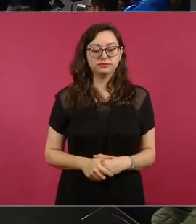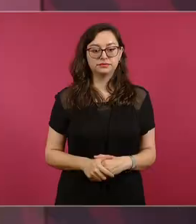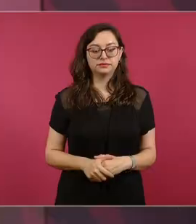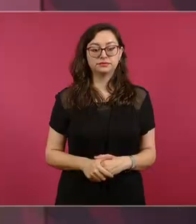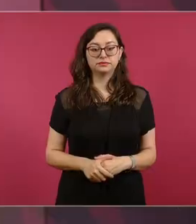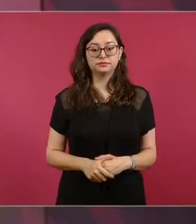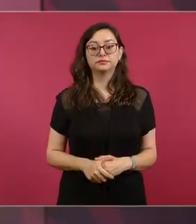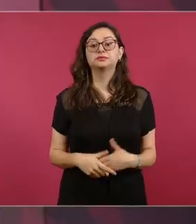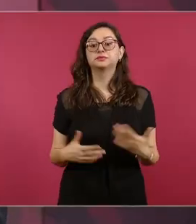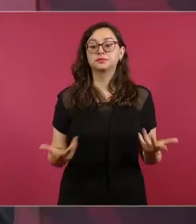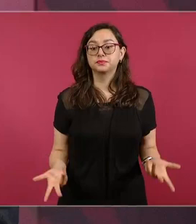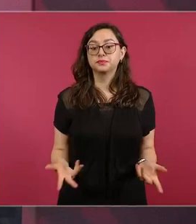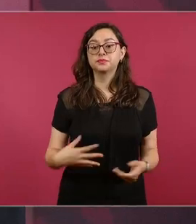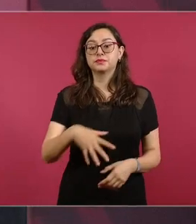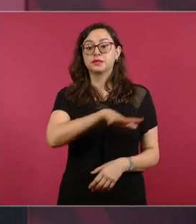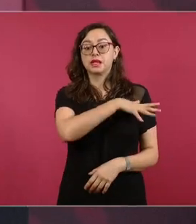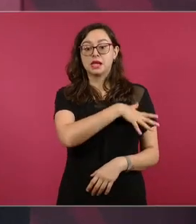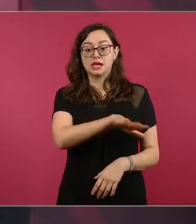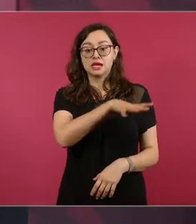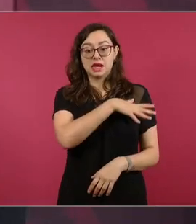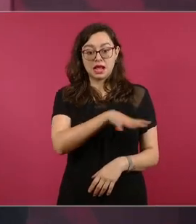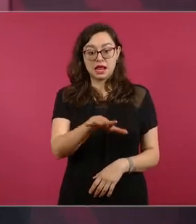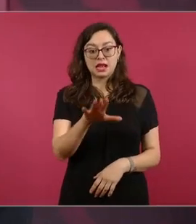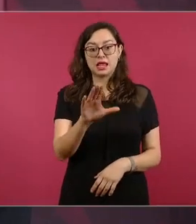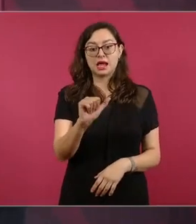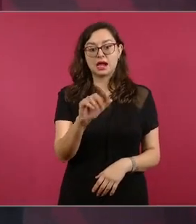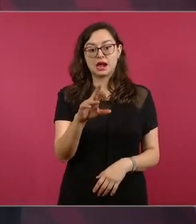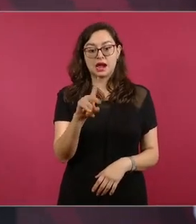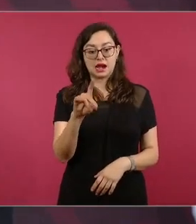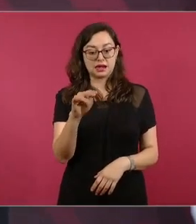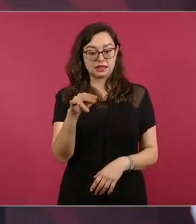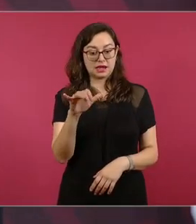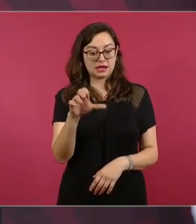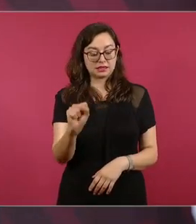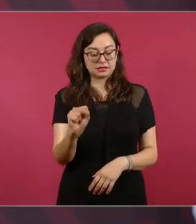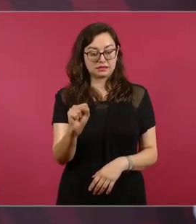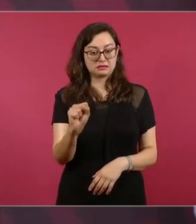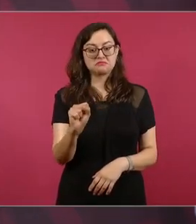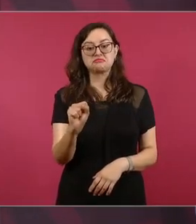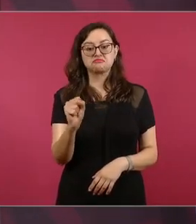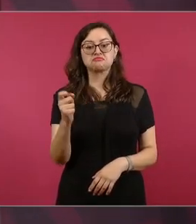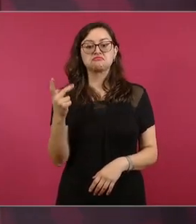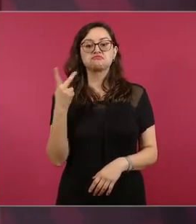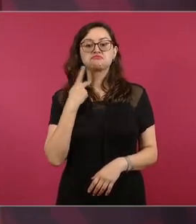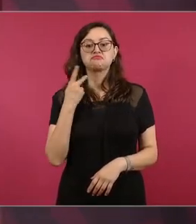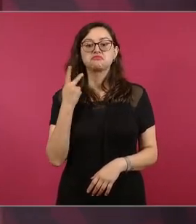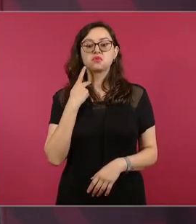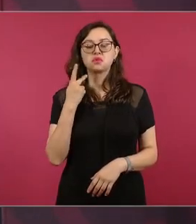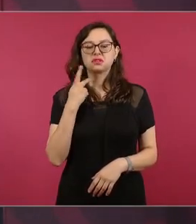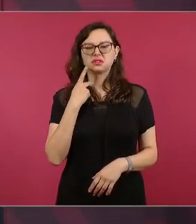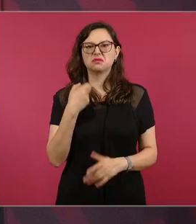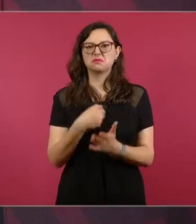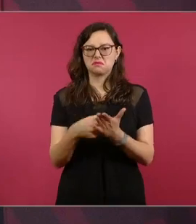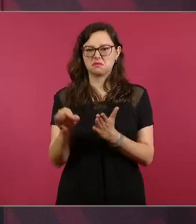el general Cárdenas fue un político visionario.